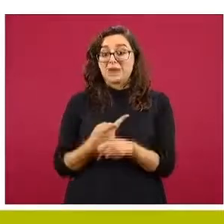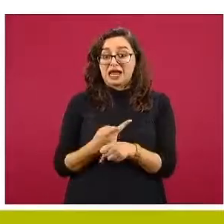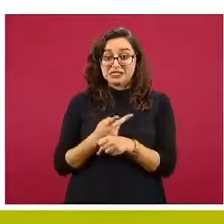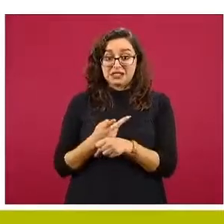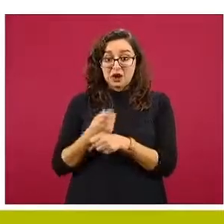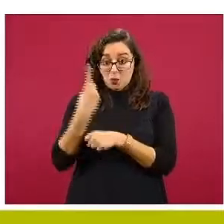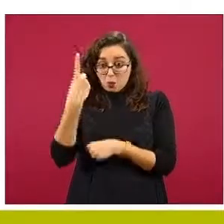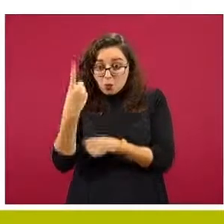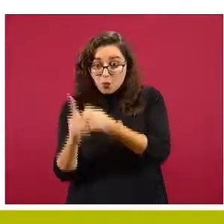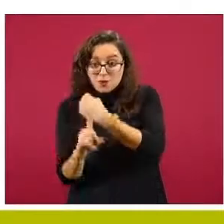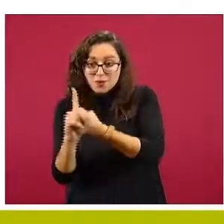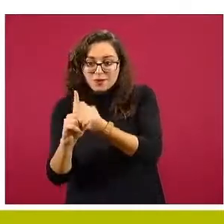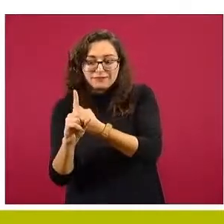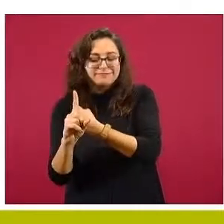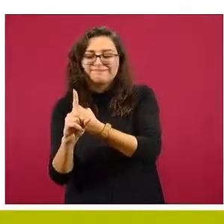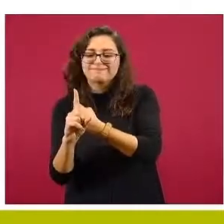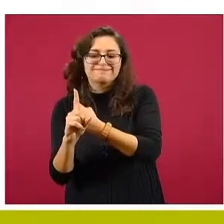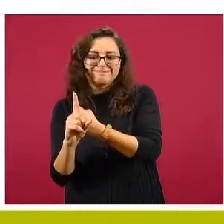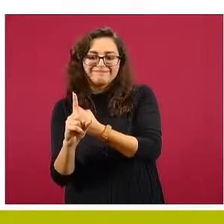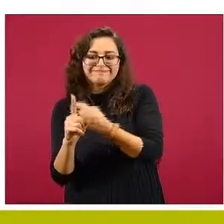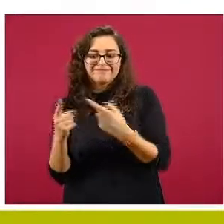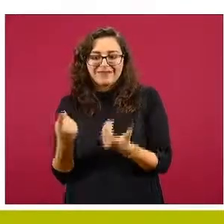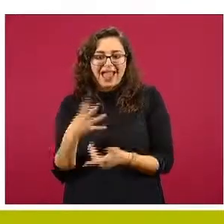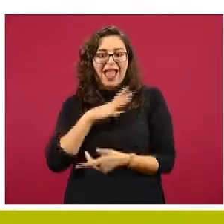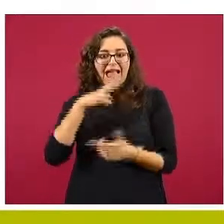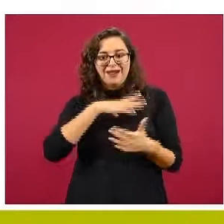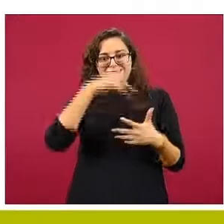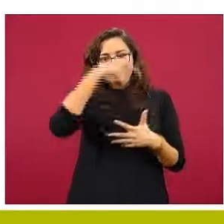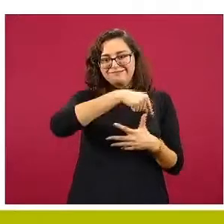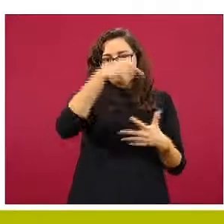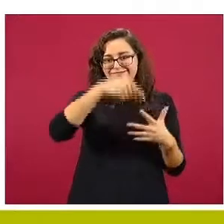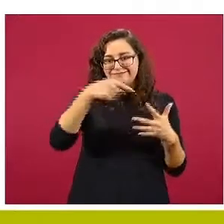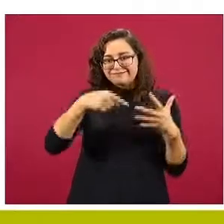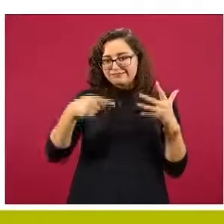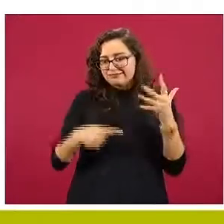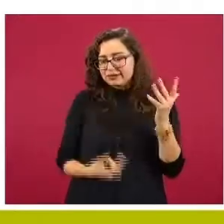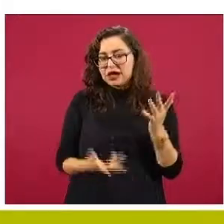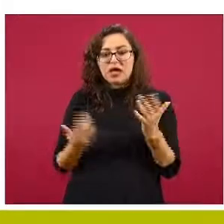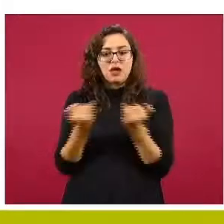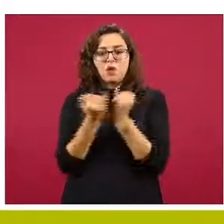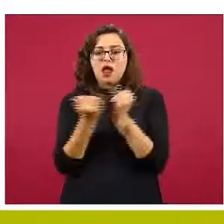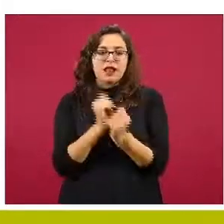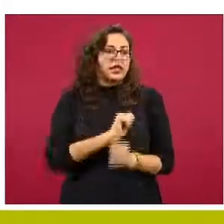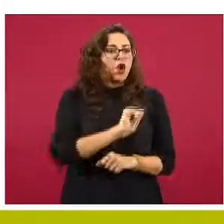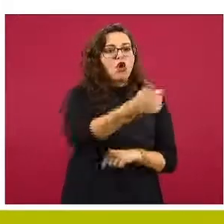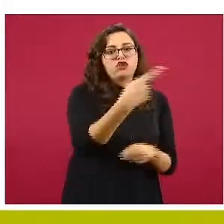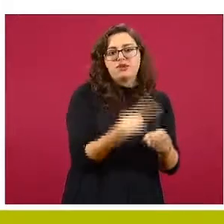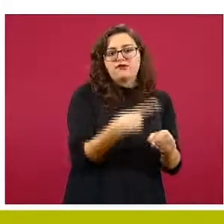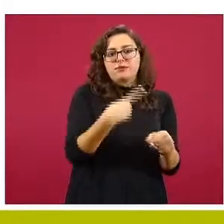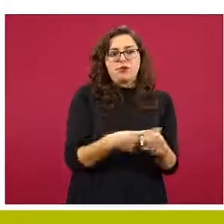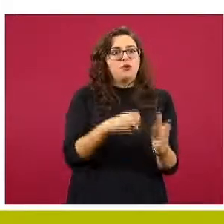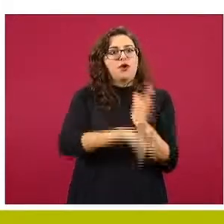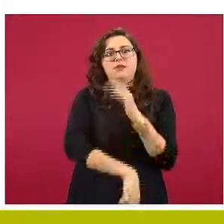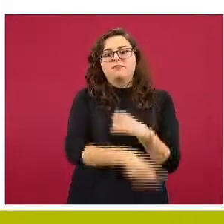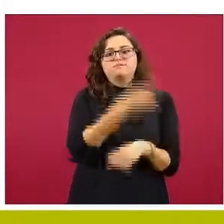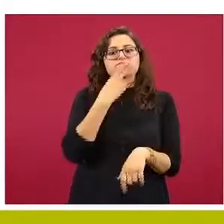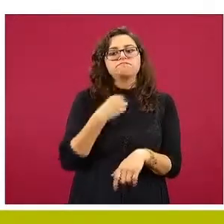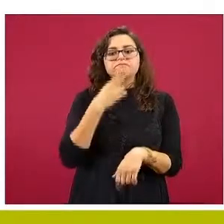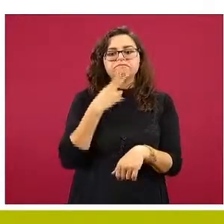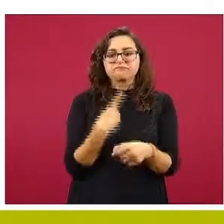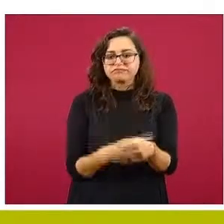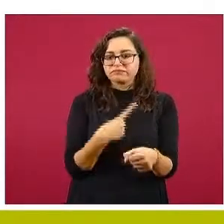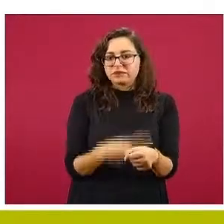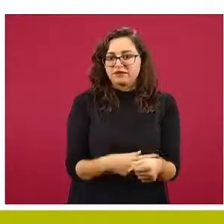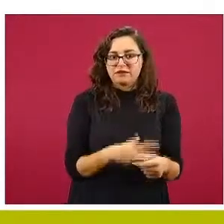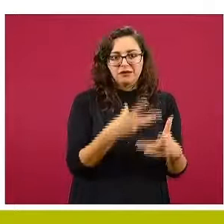relacionados con ese hecho específico, como en cualquier patología, como en la diabetes. Hay muchos hechos relacionados con